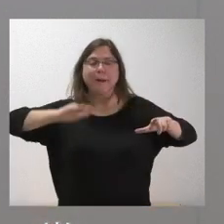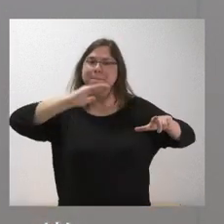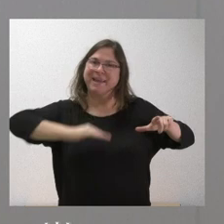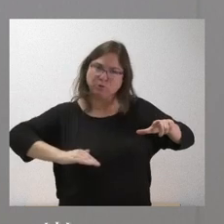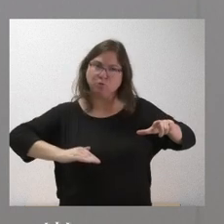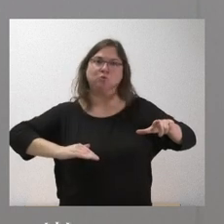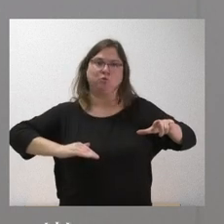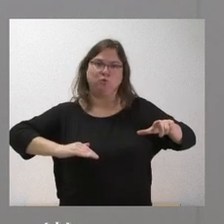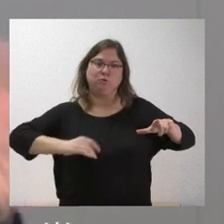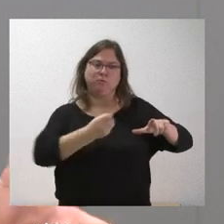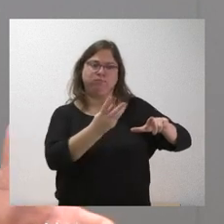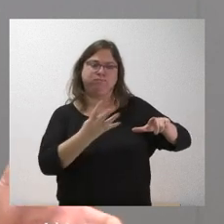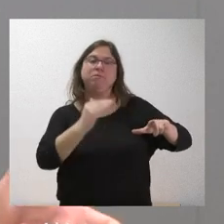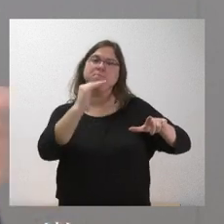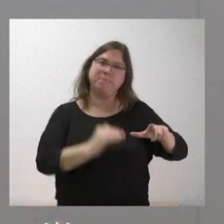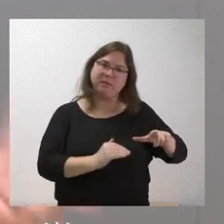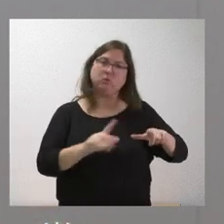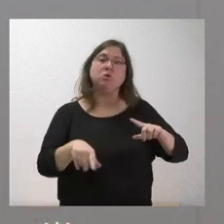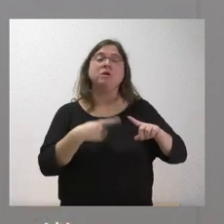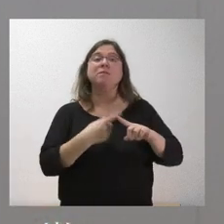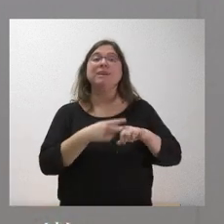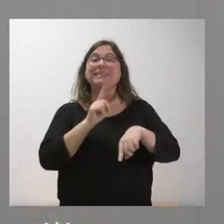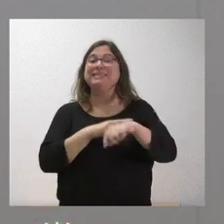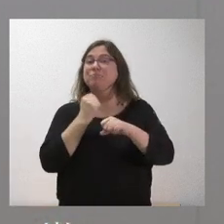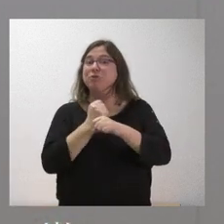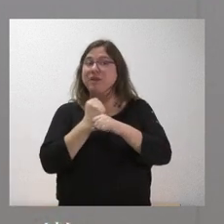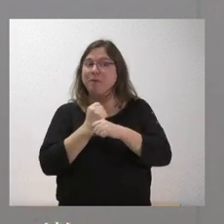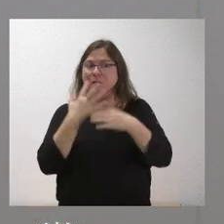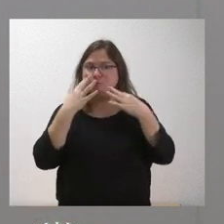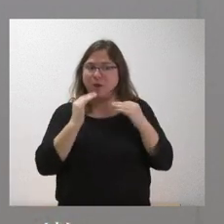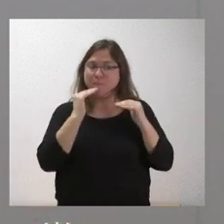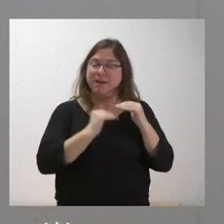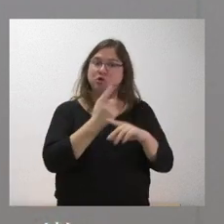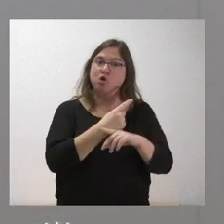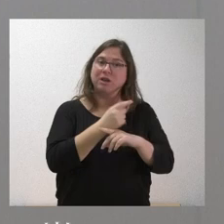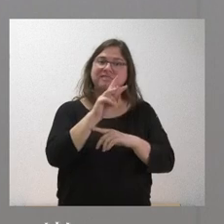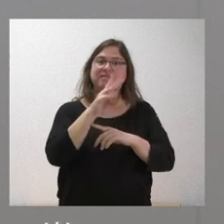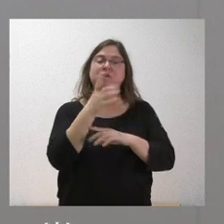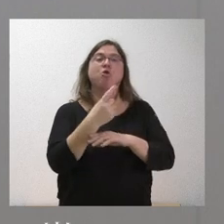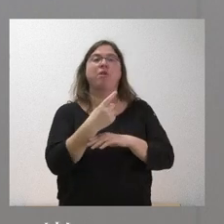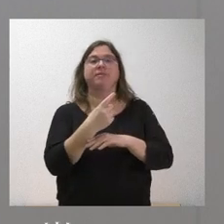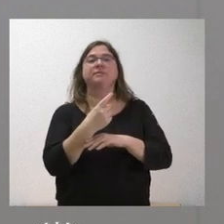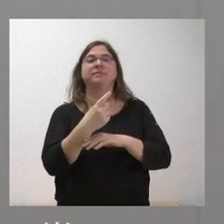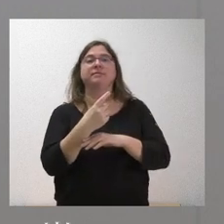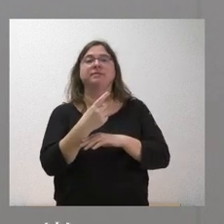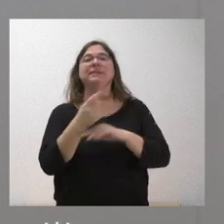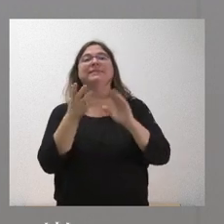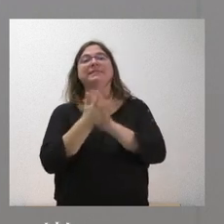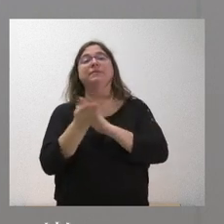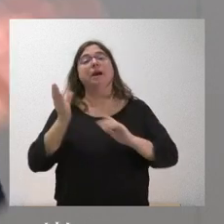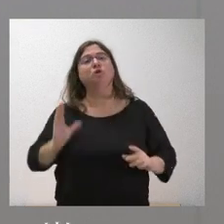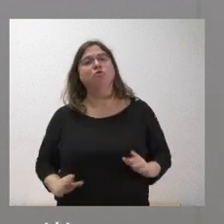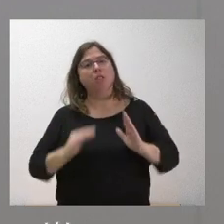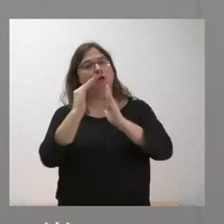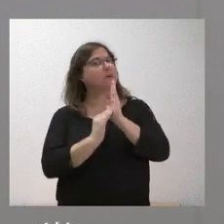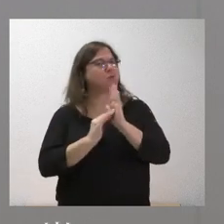bajado y que esta bajada del tiempo de trabajo efectivo a las 35 horas no supusiera una reducción de salario